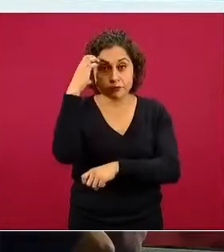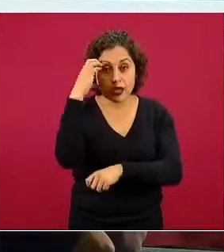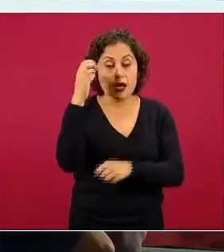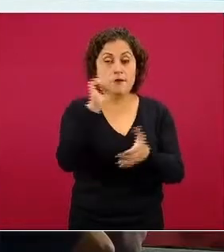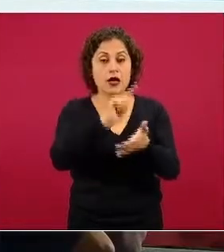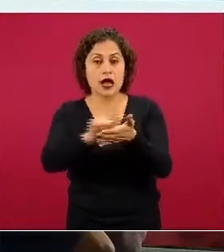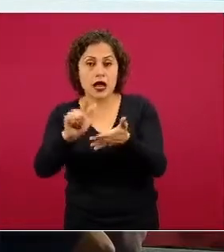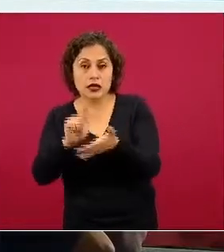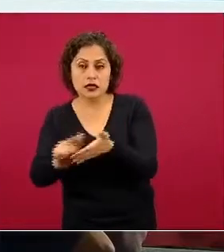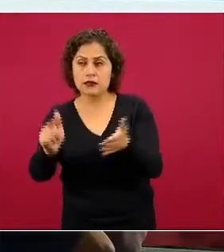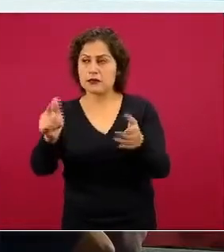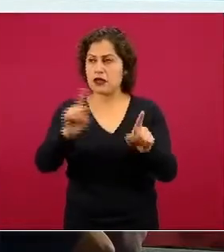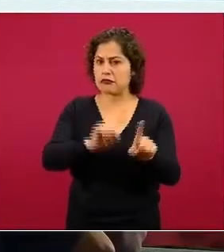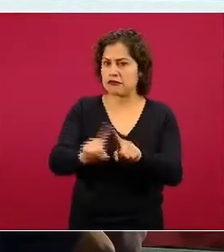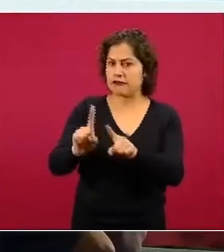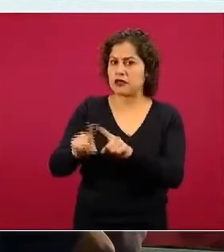y